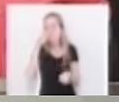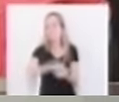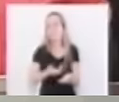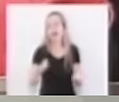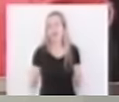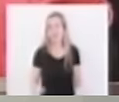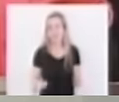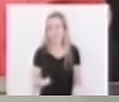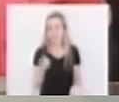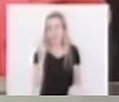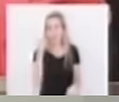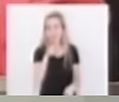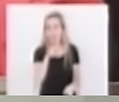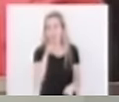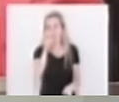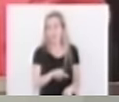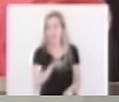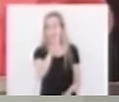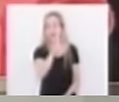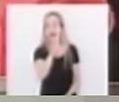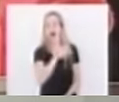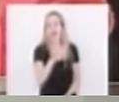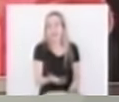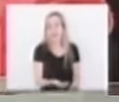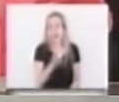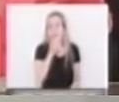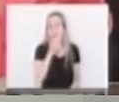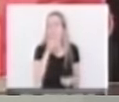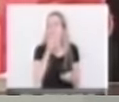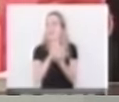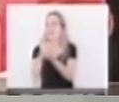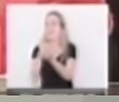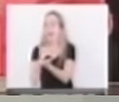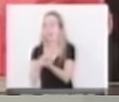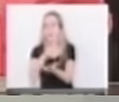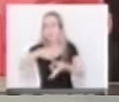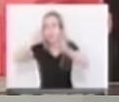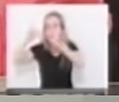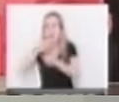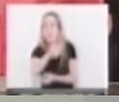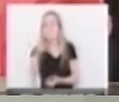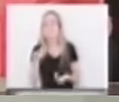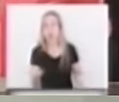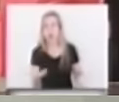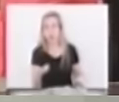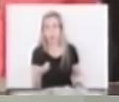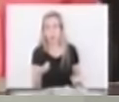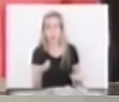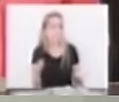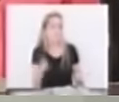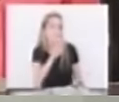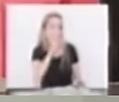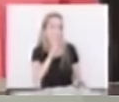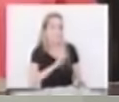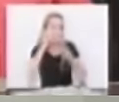oferta, la verdad es que no tenés mucha alternativa. No. Y si encontrás algo que además te corre el tiempo, porque tenés que dejar el departamento